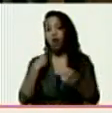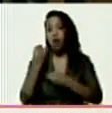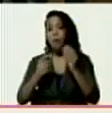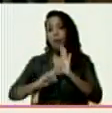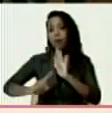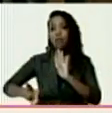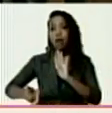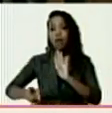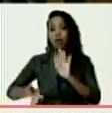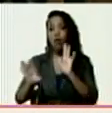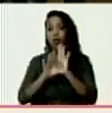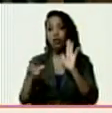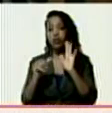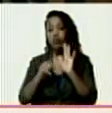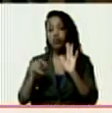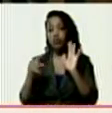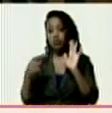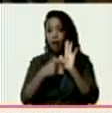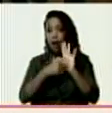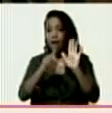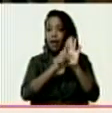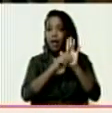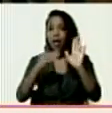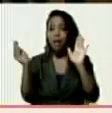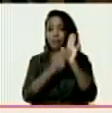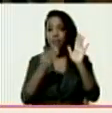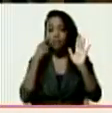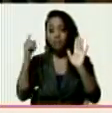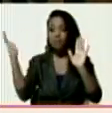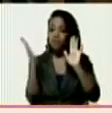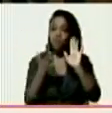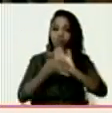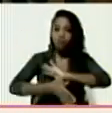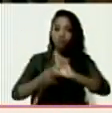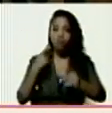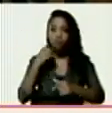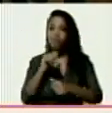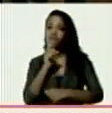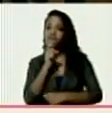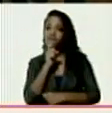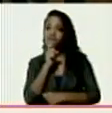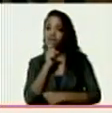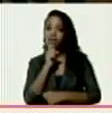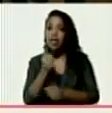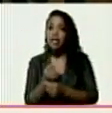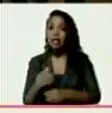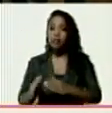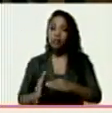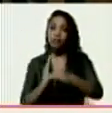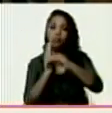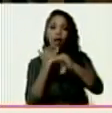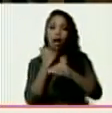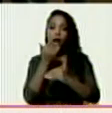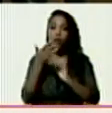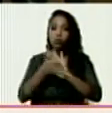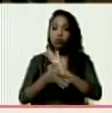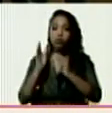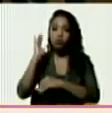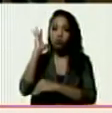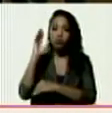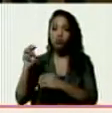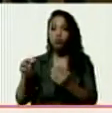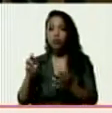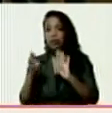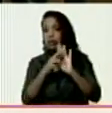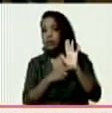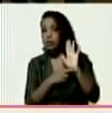mandato constitucional por un hecho sobrevenido que impidiera la conformación del quórum reglamentario,